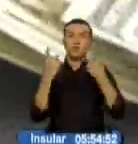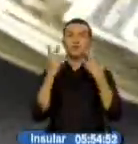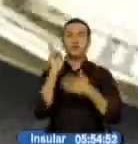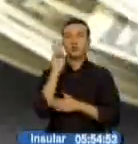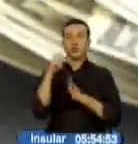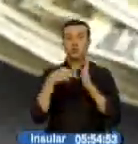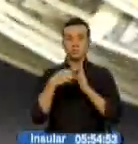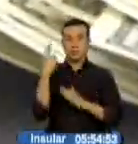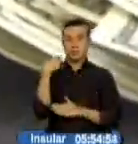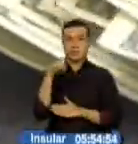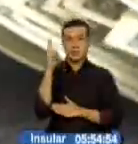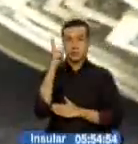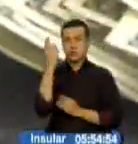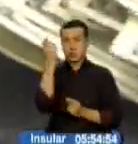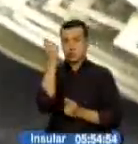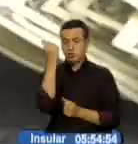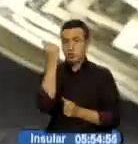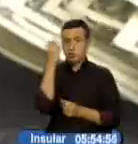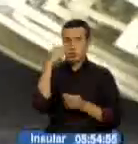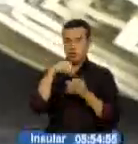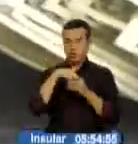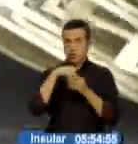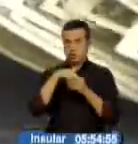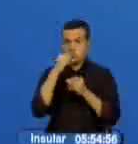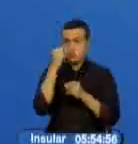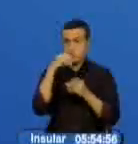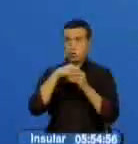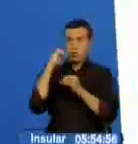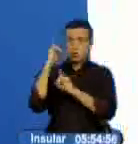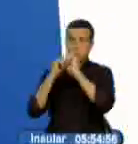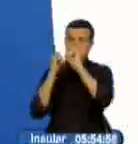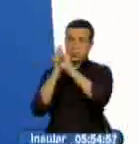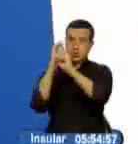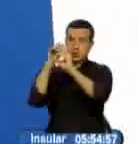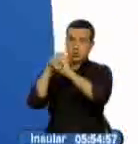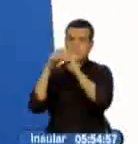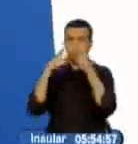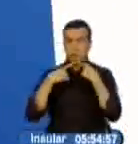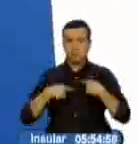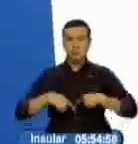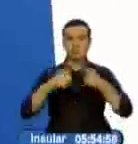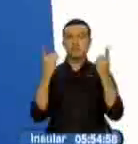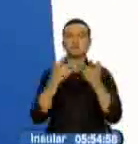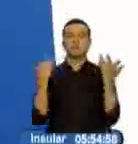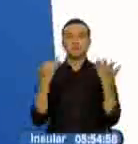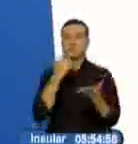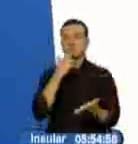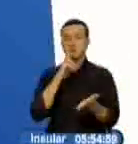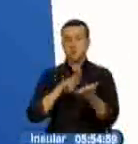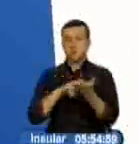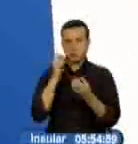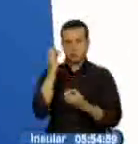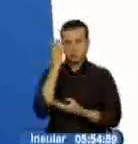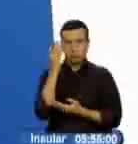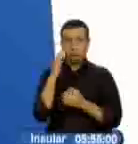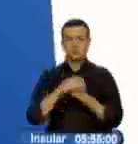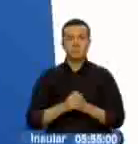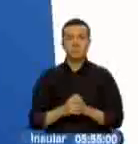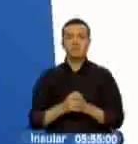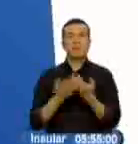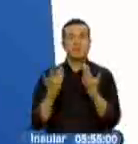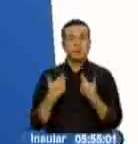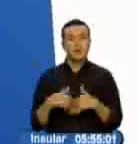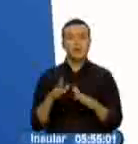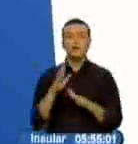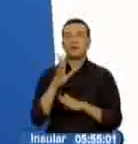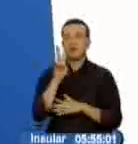2.000 millones de bonos soberanos en el mercado internacional de capitales. La información se hizo pública mediante un comunicado de prensa. La transacción se la